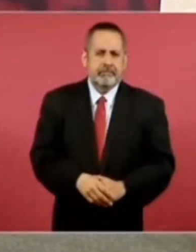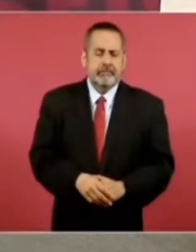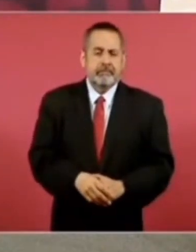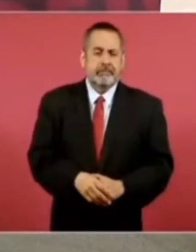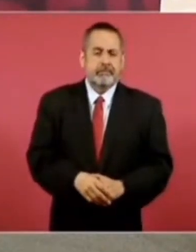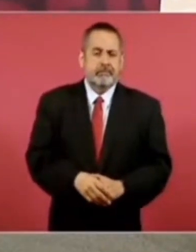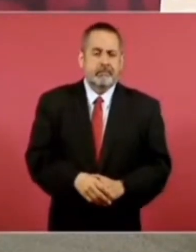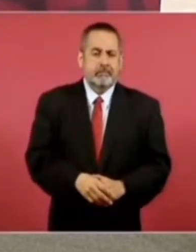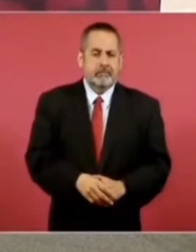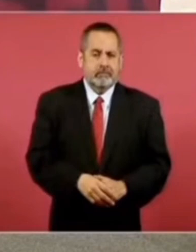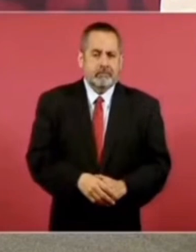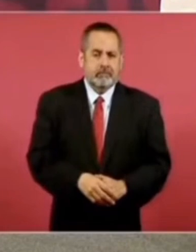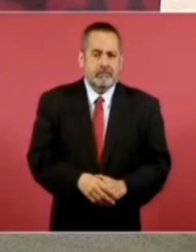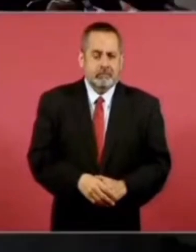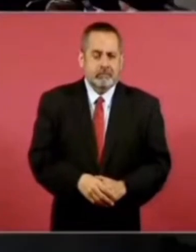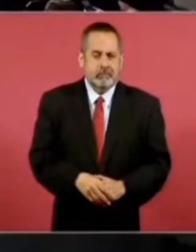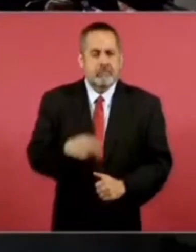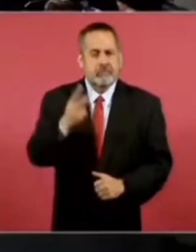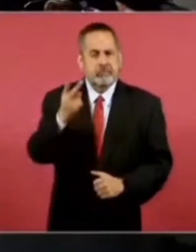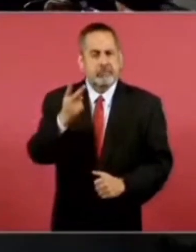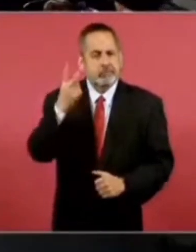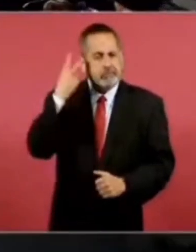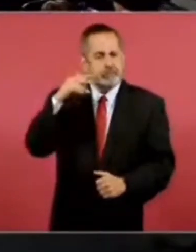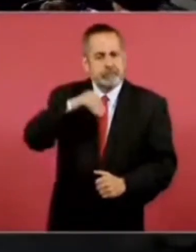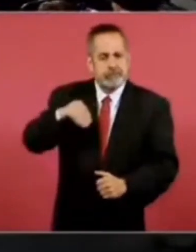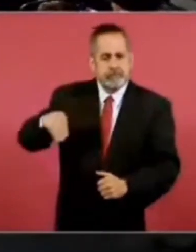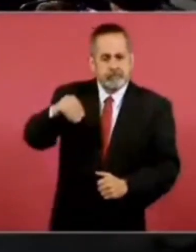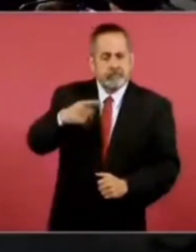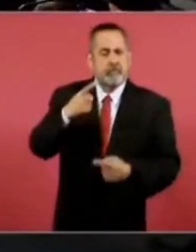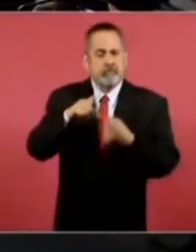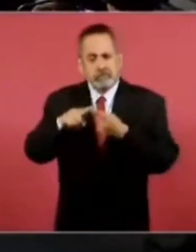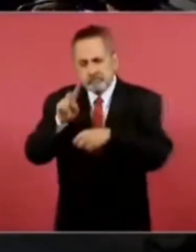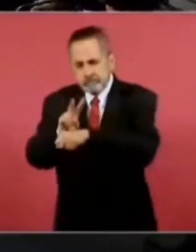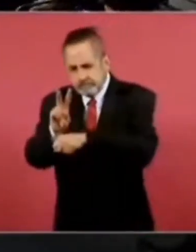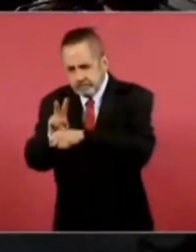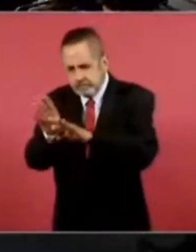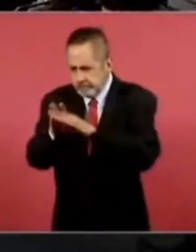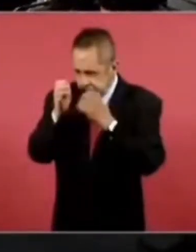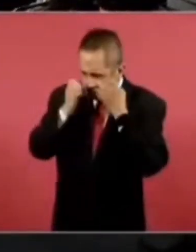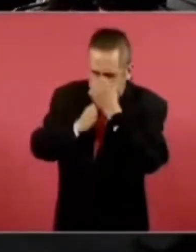son dos tipos de giras, las supervisiones